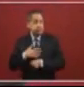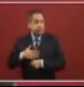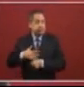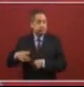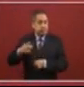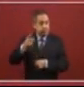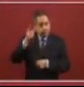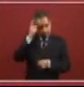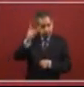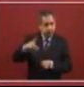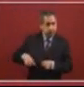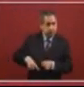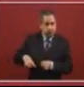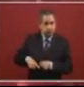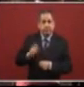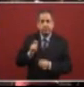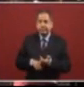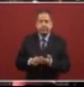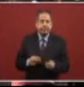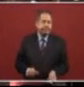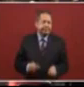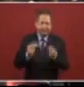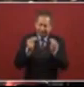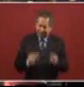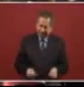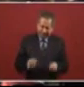porque estaba de por medio el negocio.